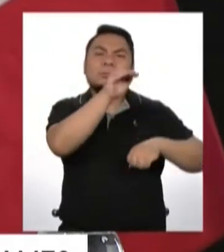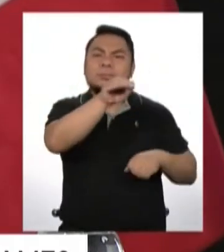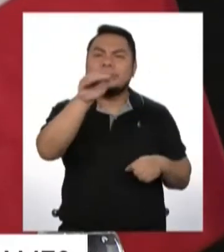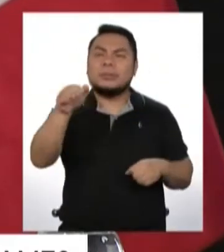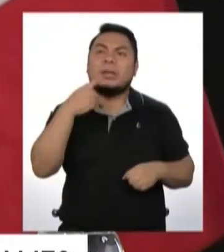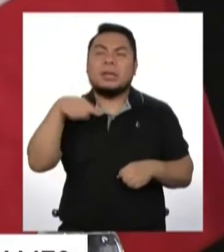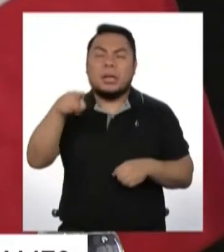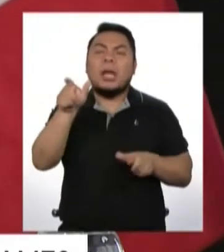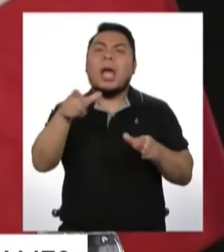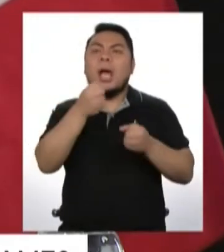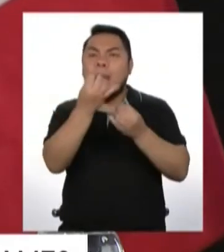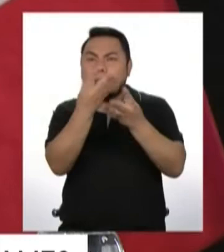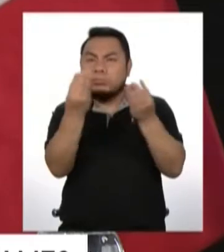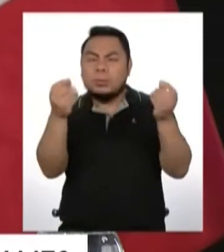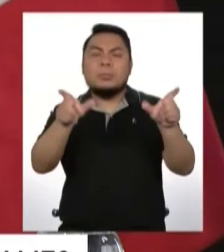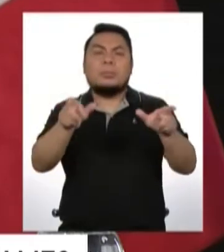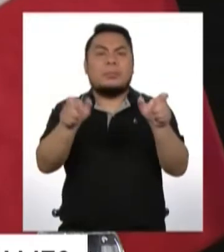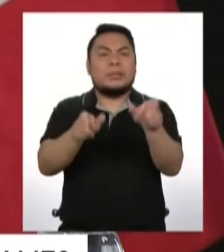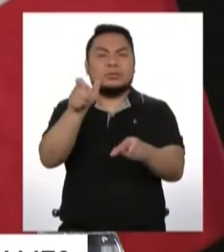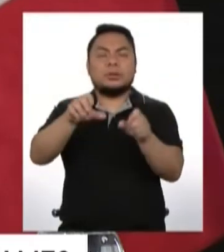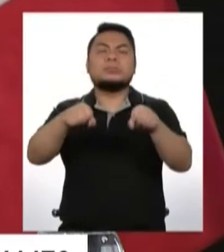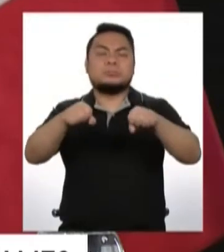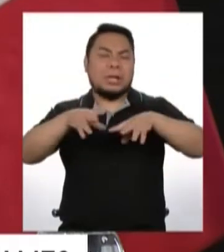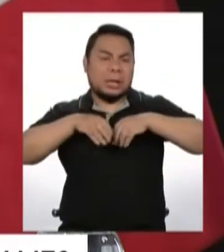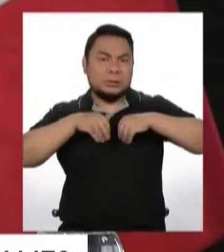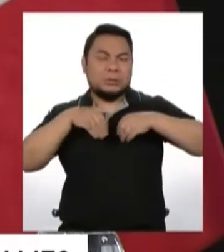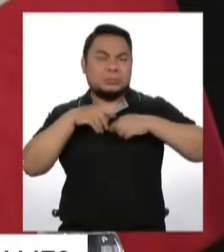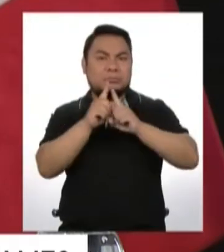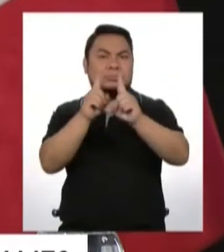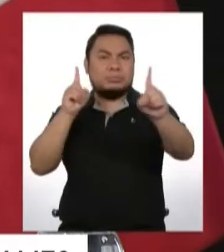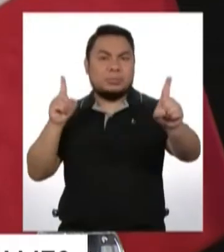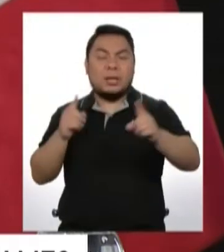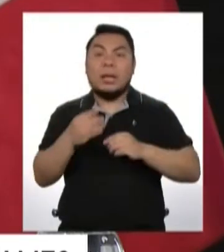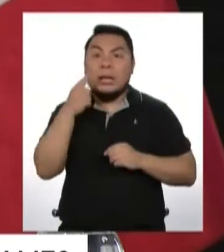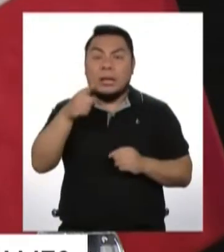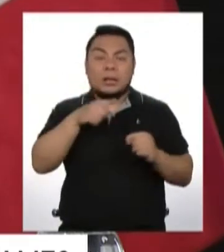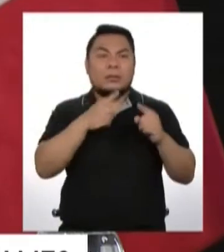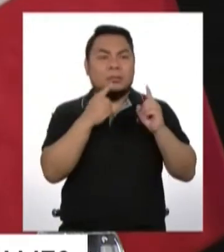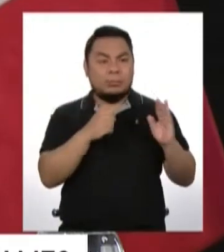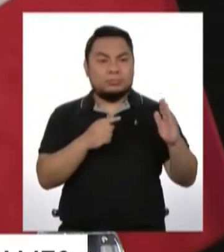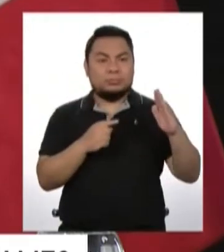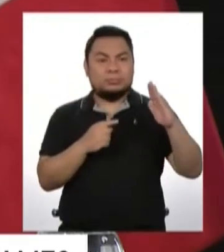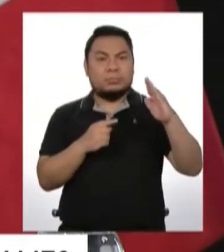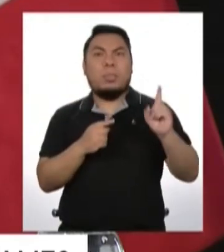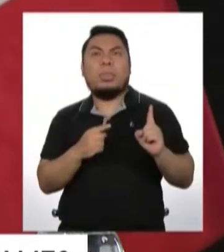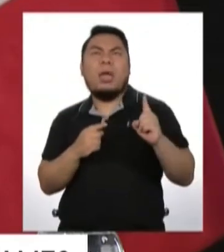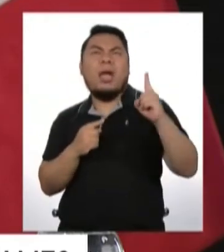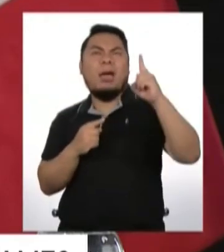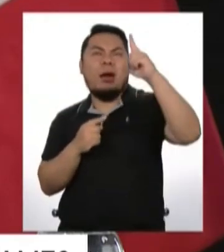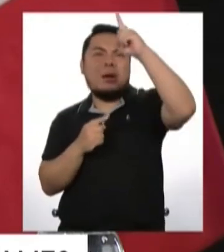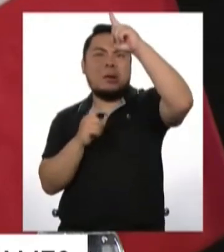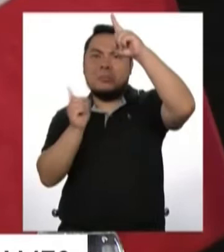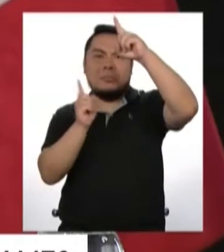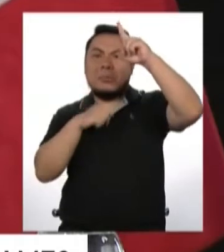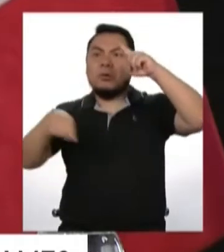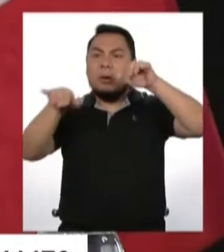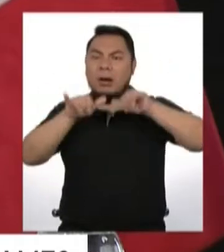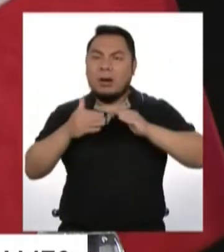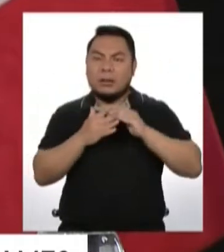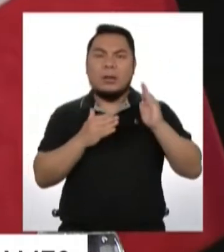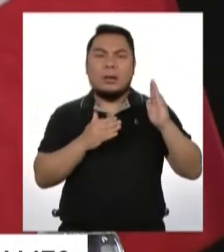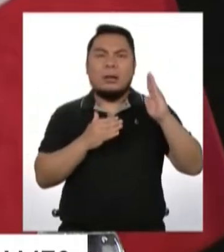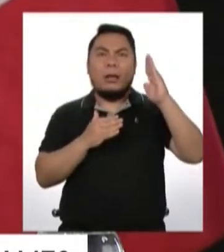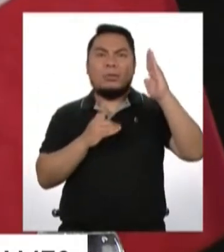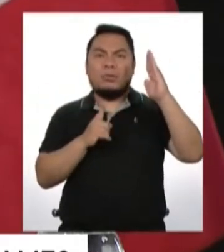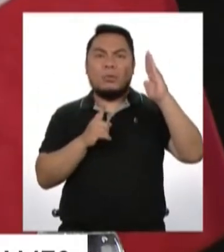cogido, de tener una curva que crezca de manera muy abrupta, de tal forma que no